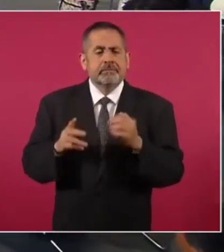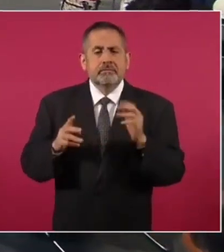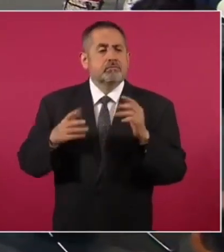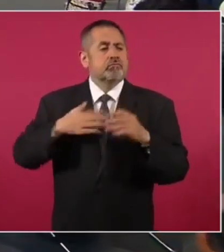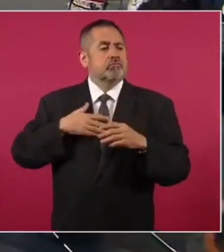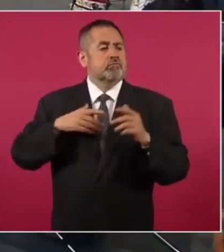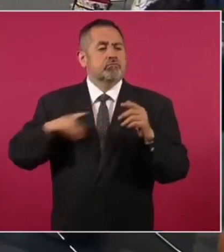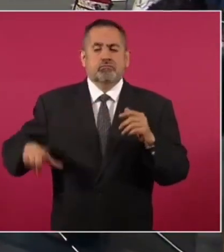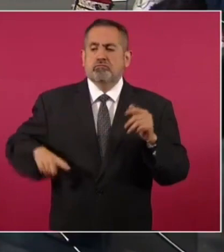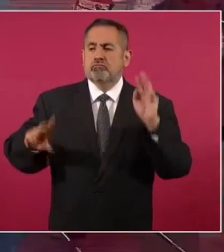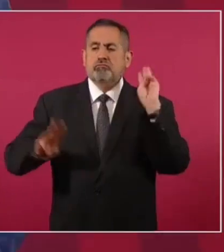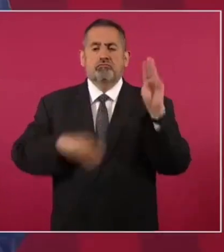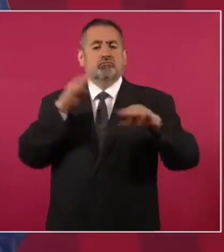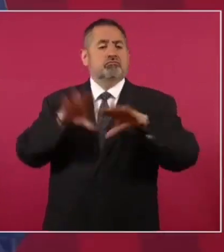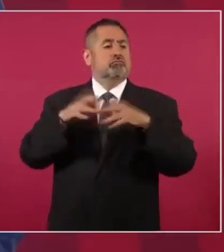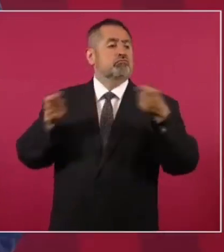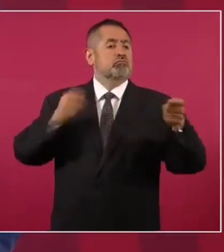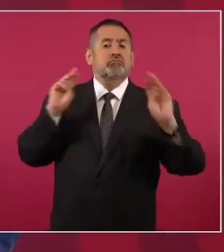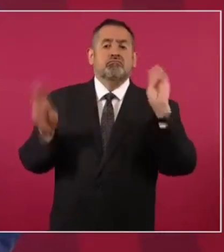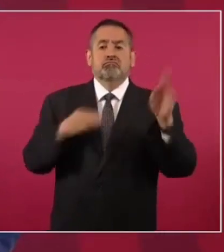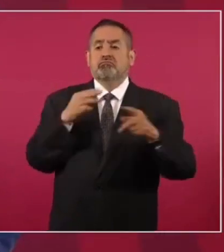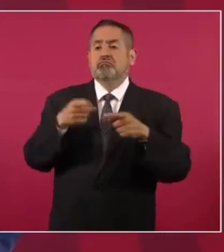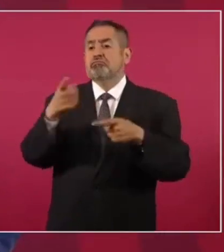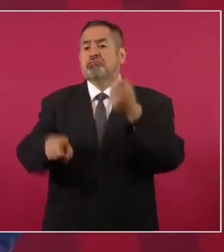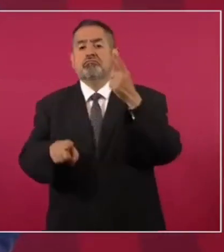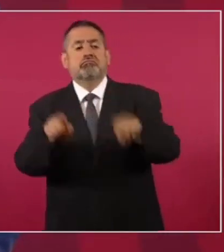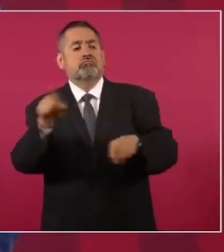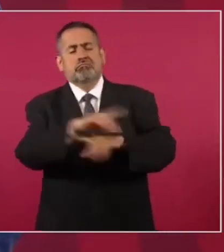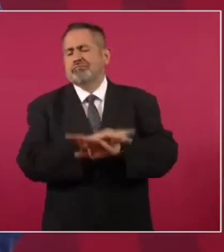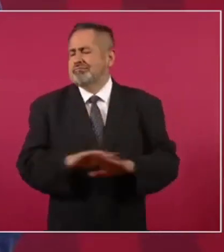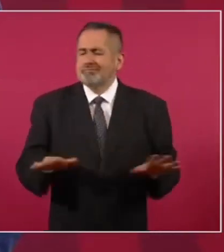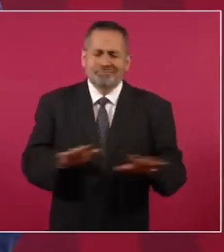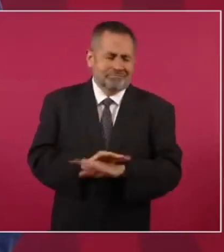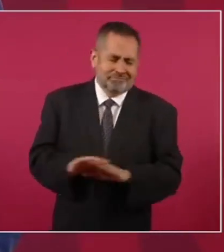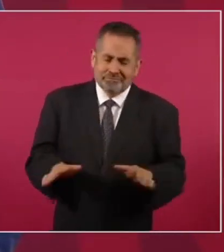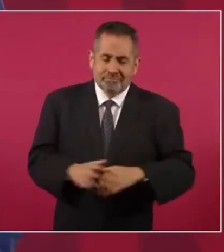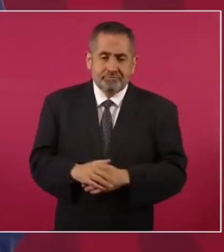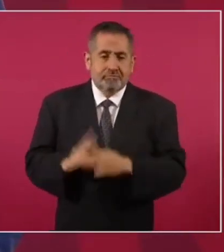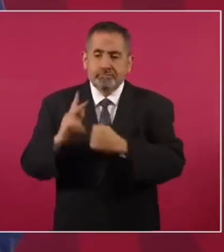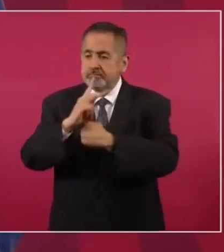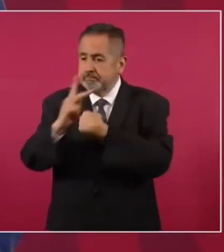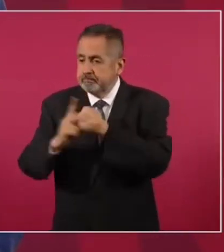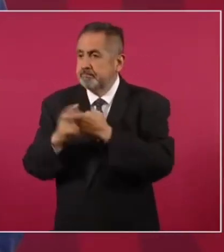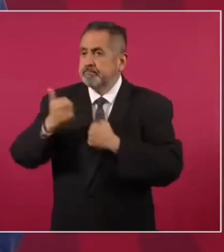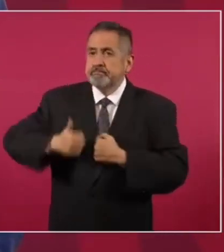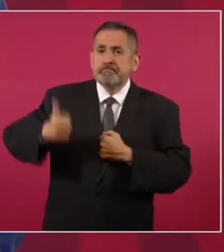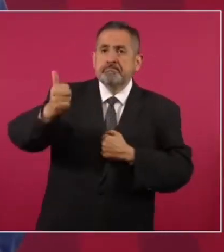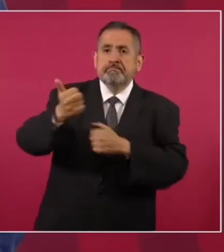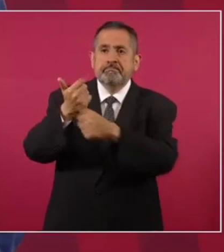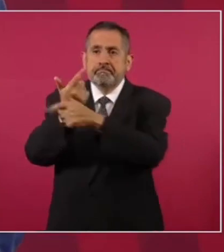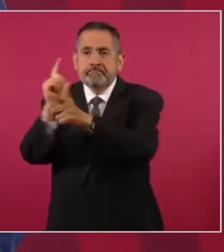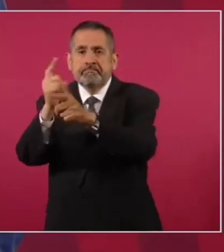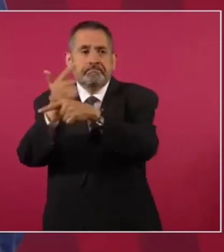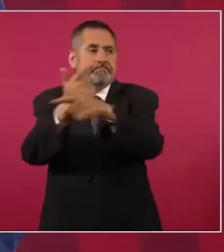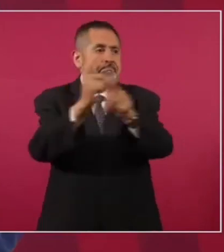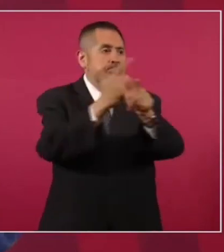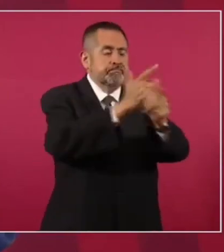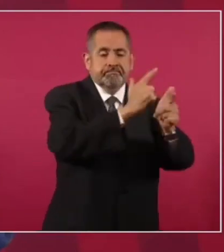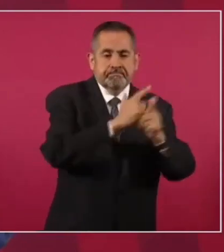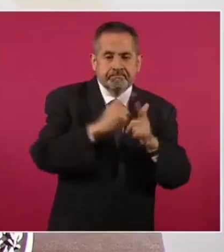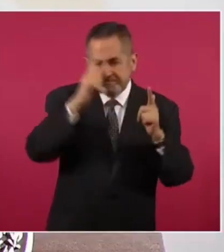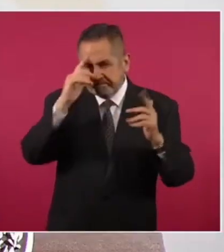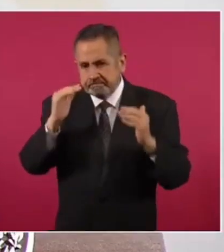mundial. Nadie. Los países somos independientes, somos libres, somos